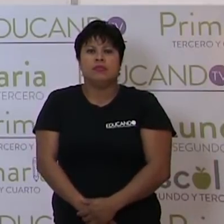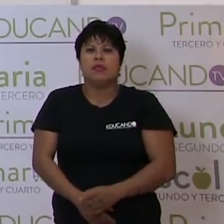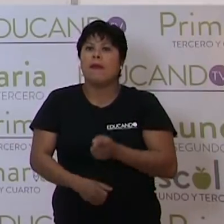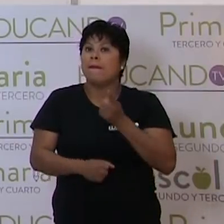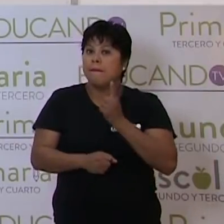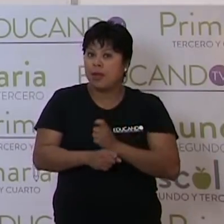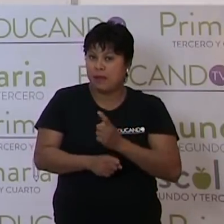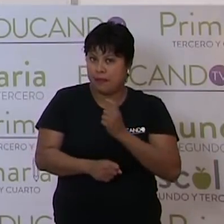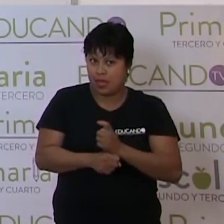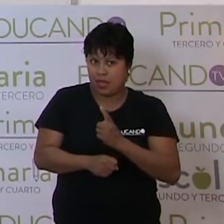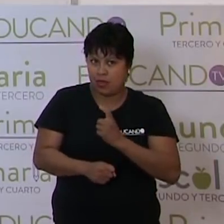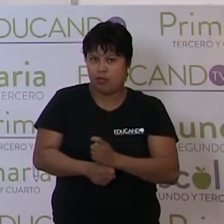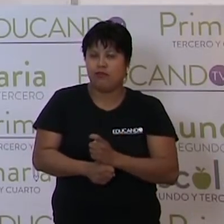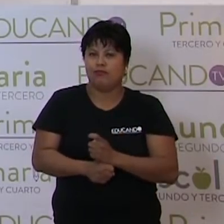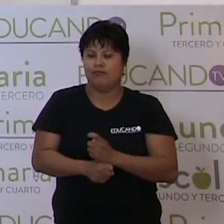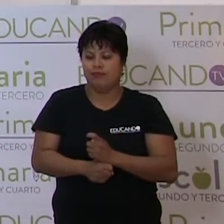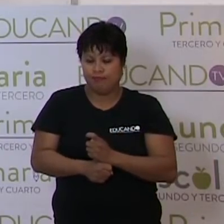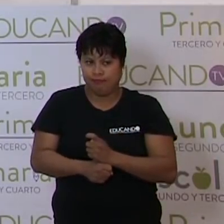Primero.